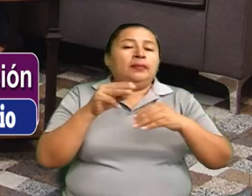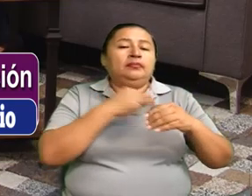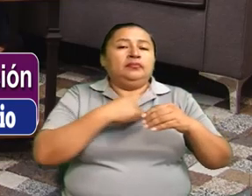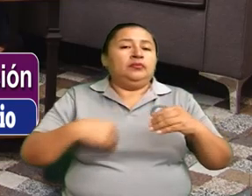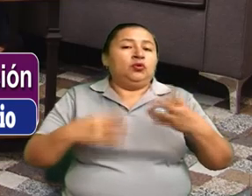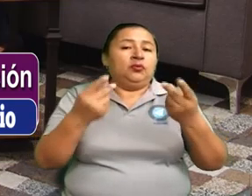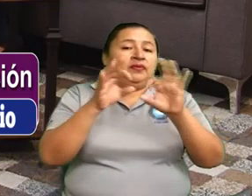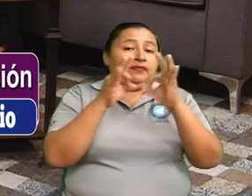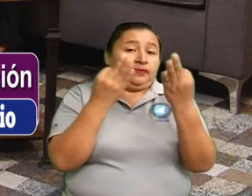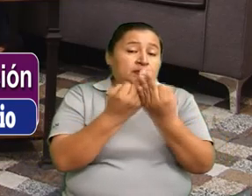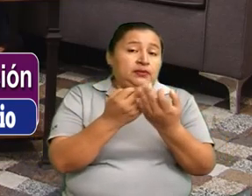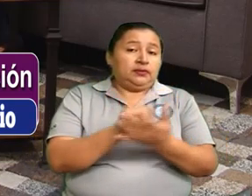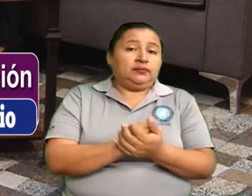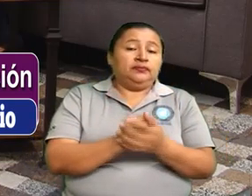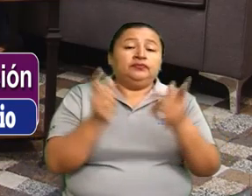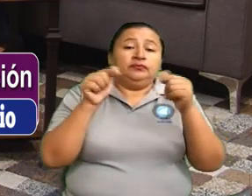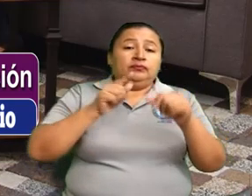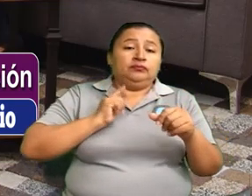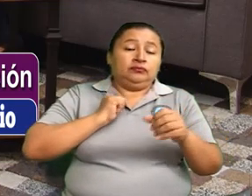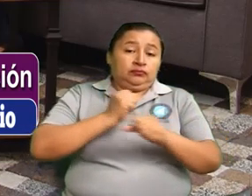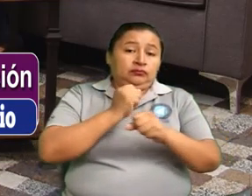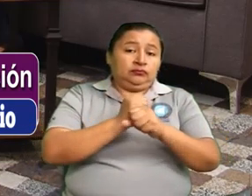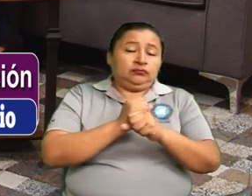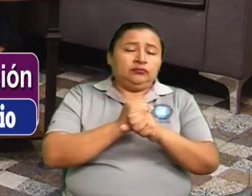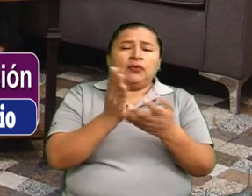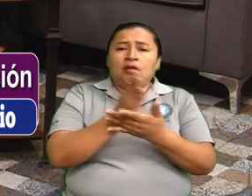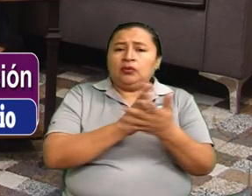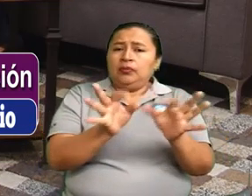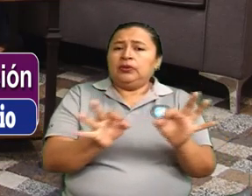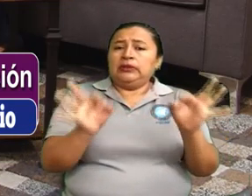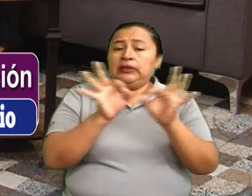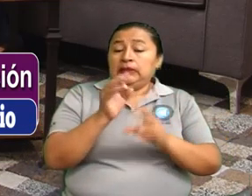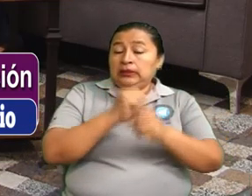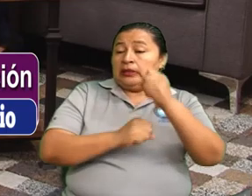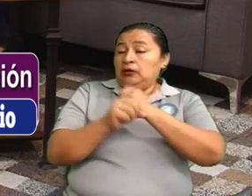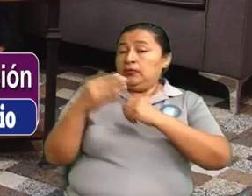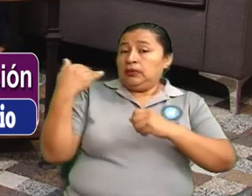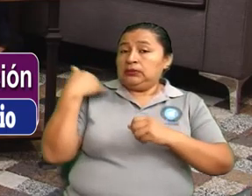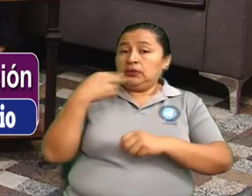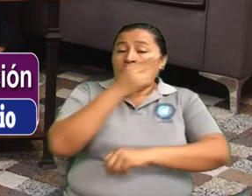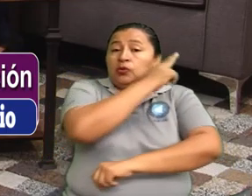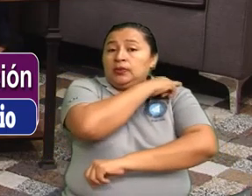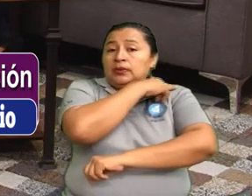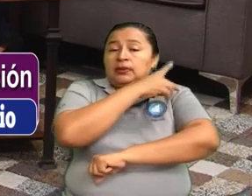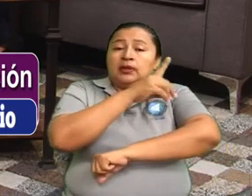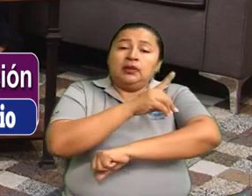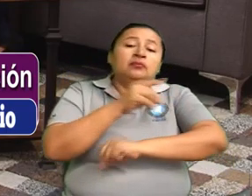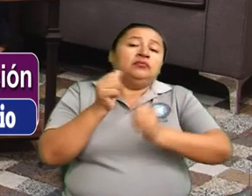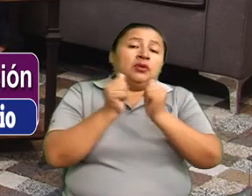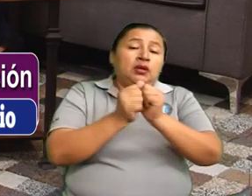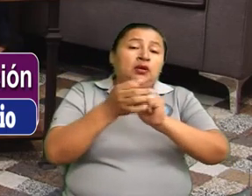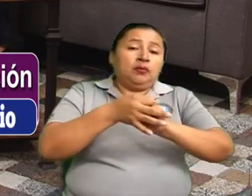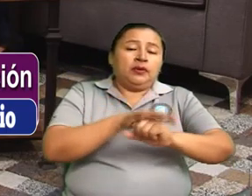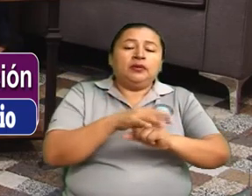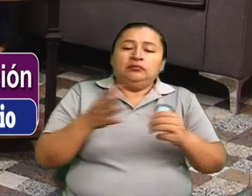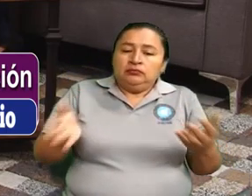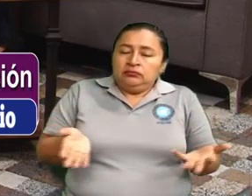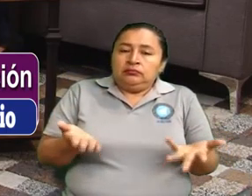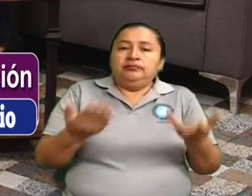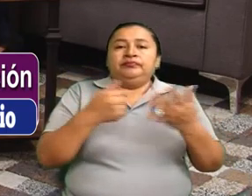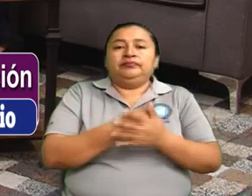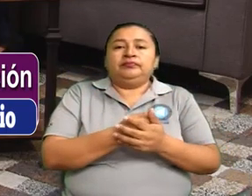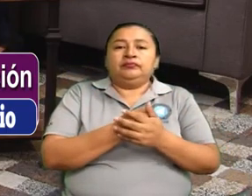Familiar. Yo no quiero dejar de mencionarte algo importante, y es que el año pasado el comandante y la compañera nos motivaron